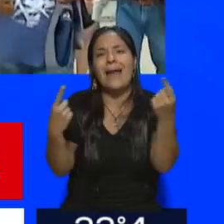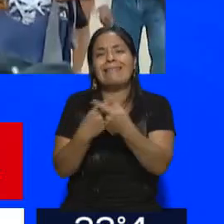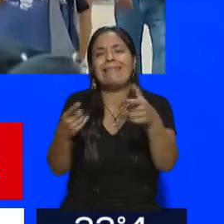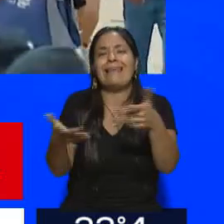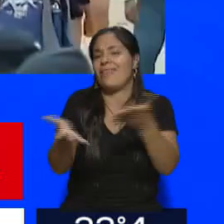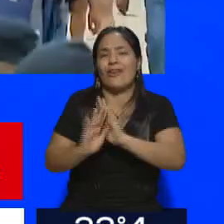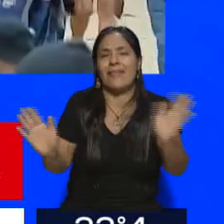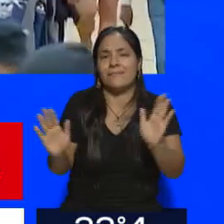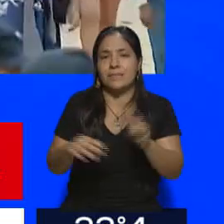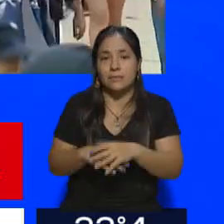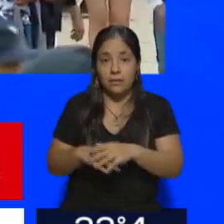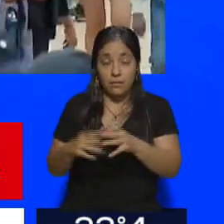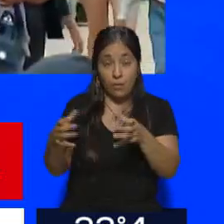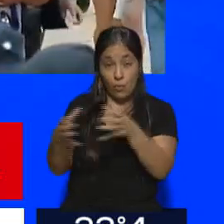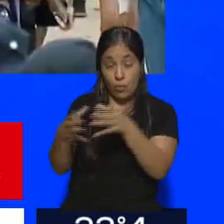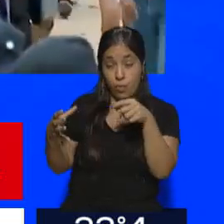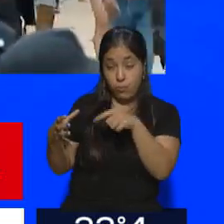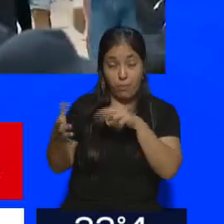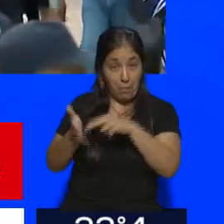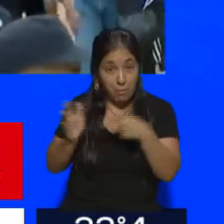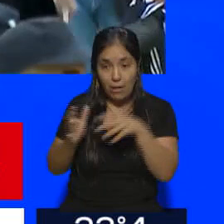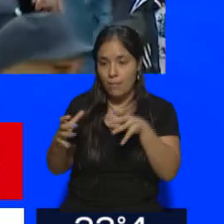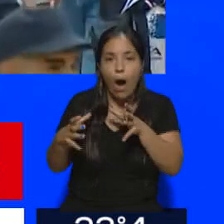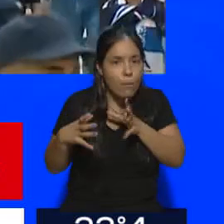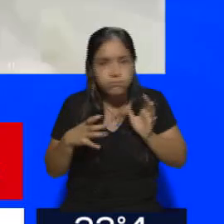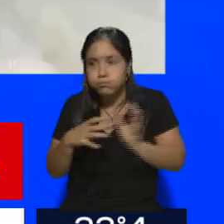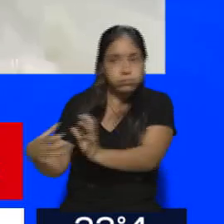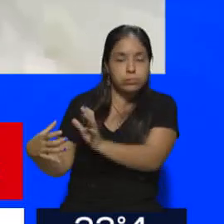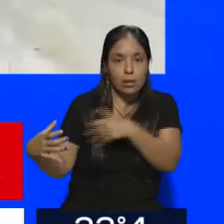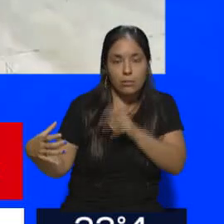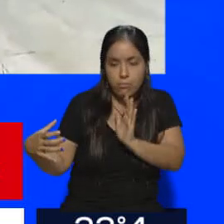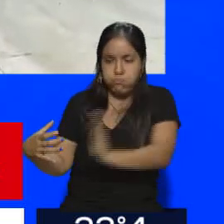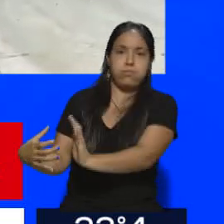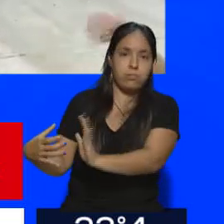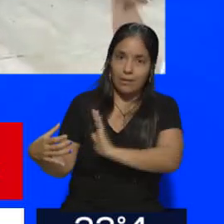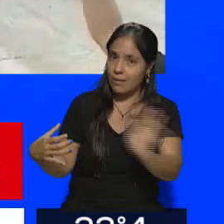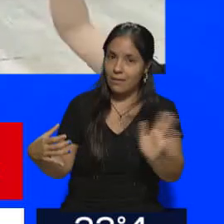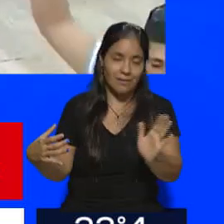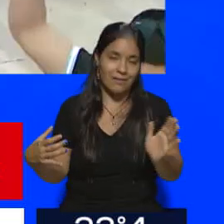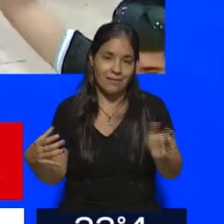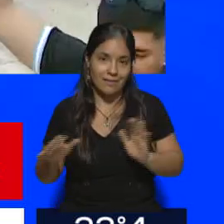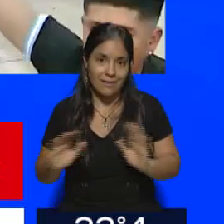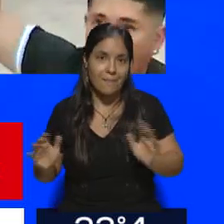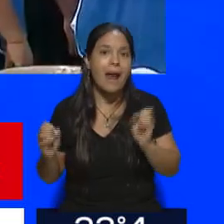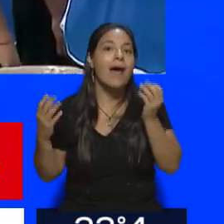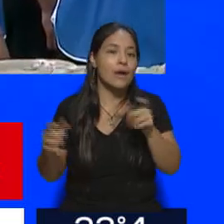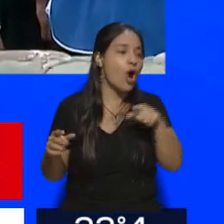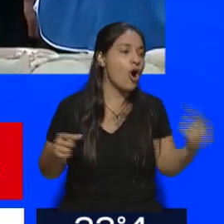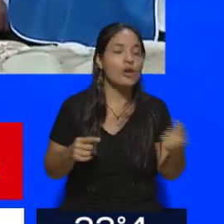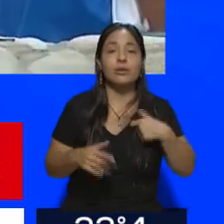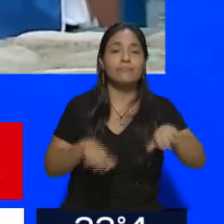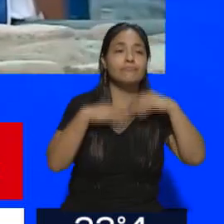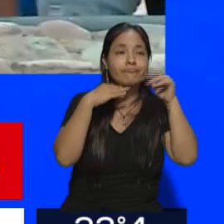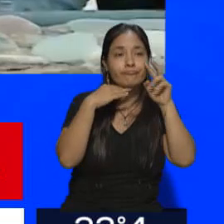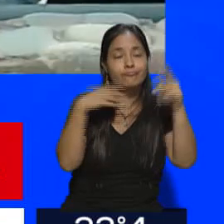que acorralarlos, hay que seguirlos, hay que encapsularlos. Me parece que no queda otra alternativa para que los otros miles de